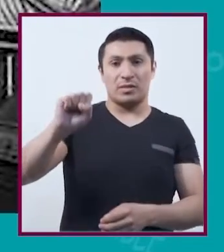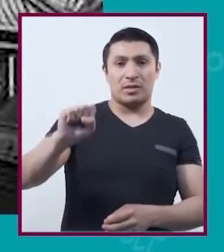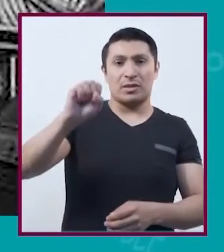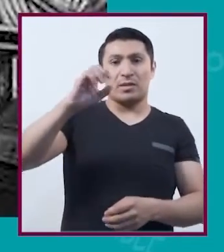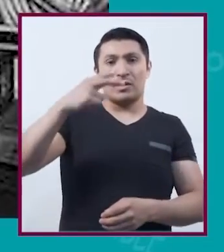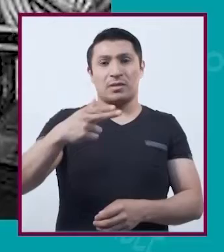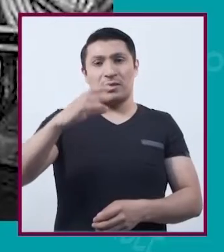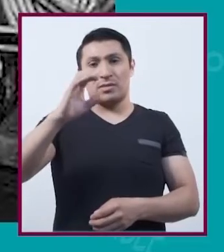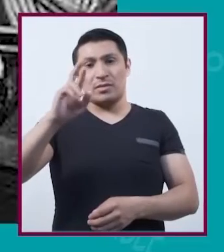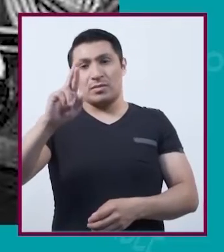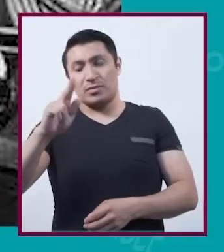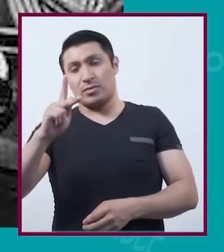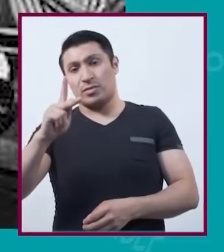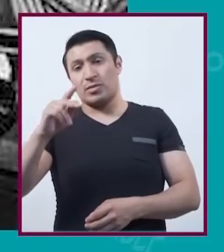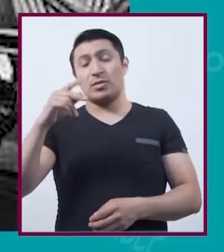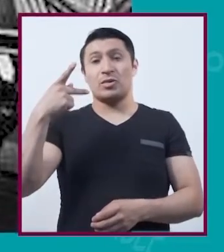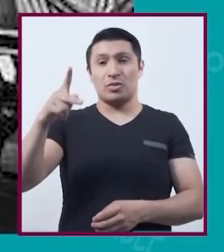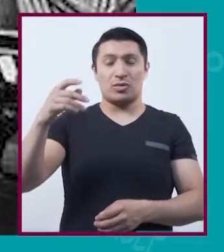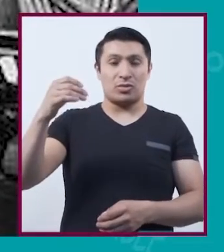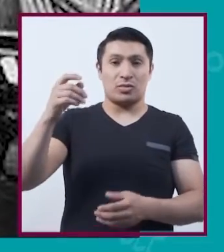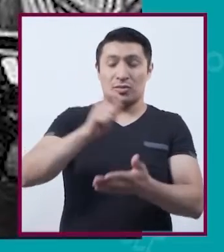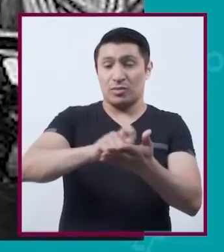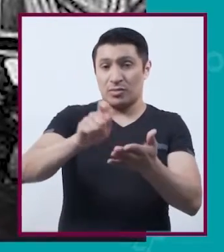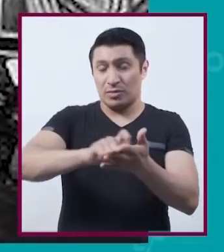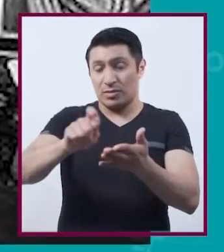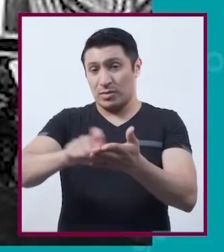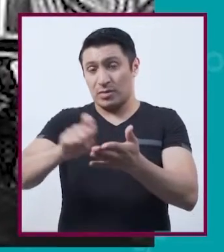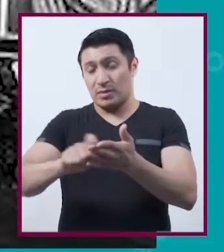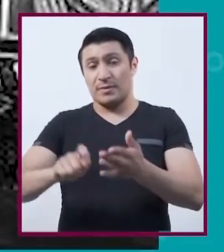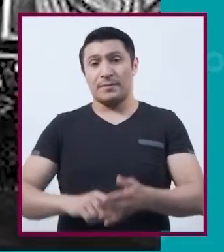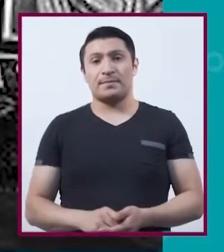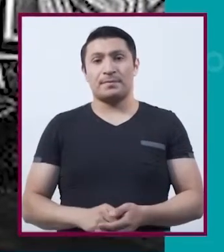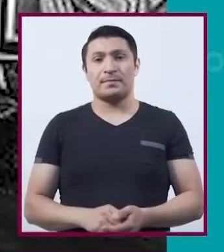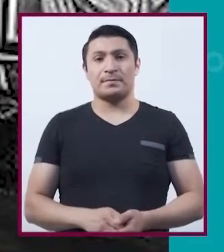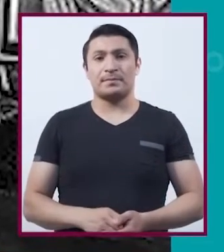entrega a la Secretaría de Hacienda de obras de su autoría.